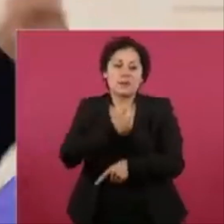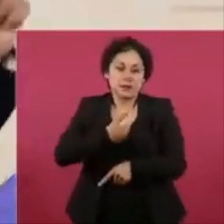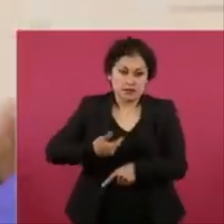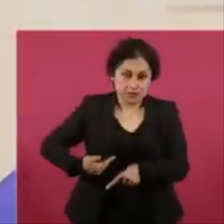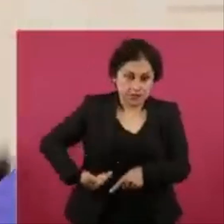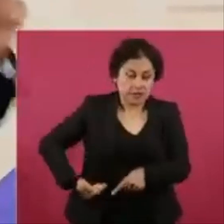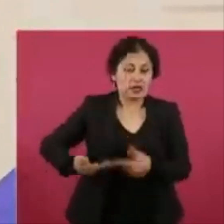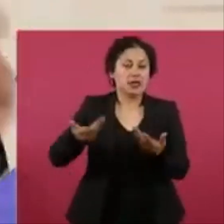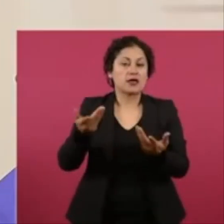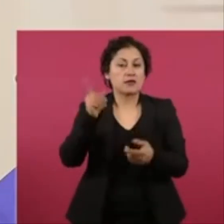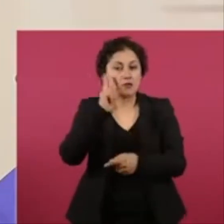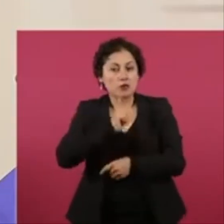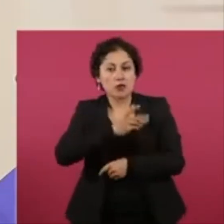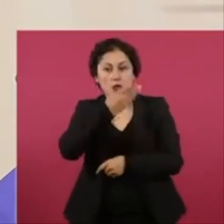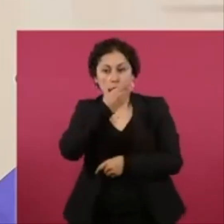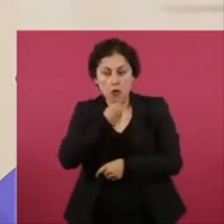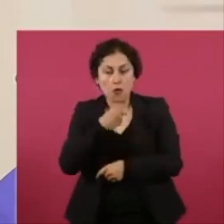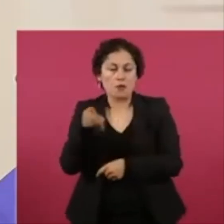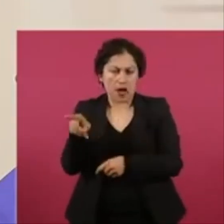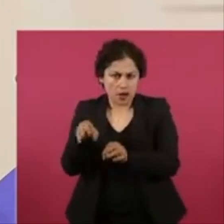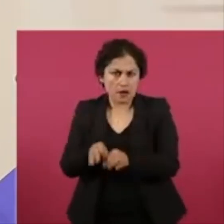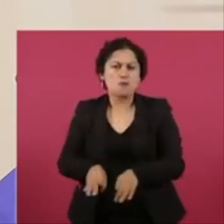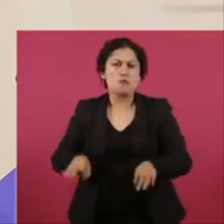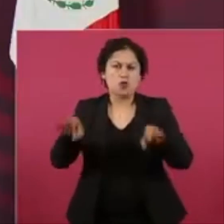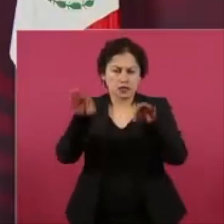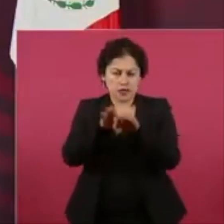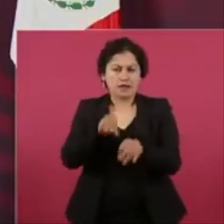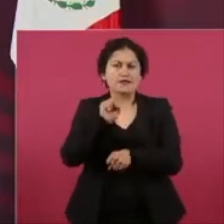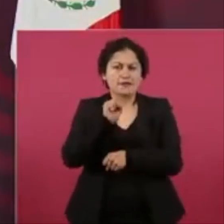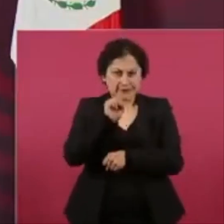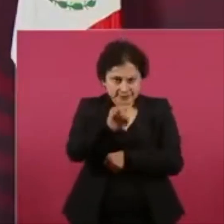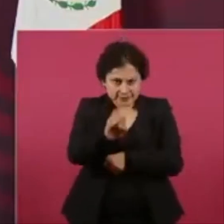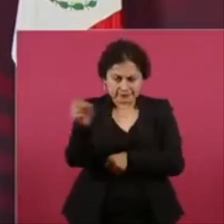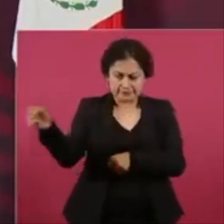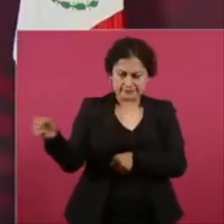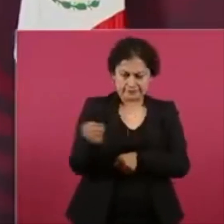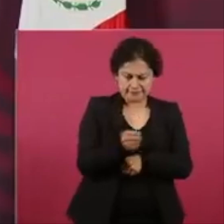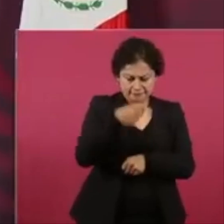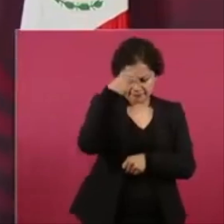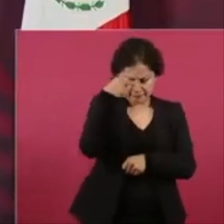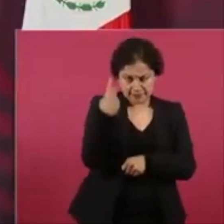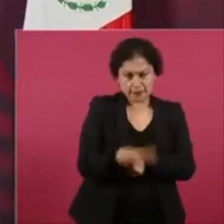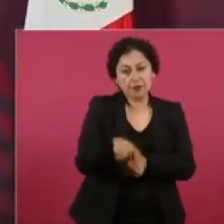sino para elegir a legisladores.